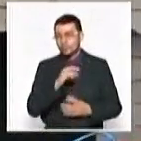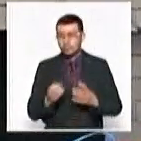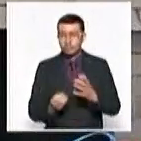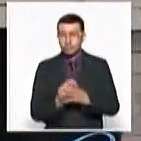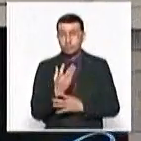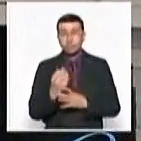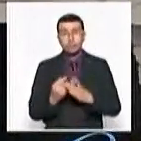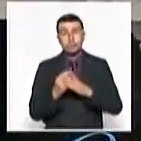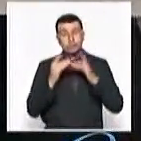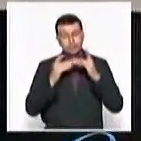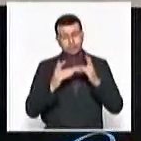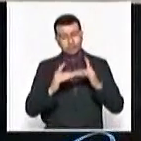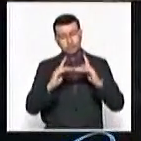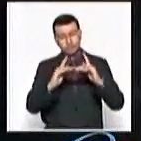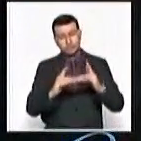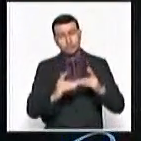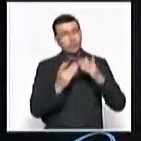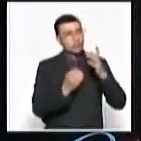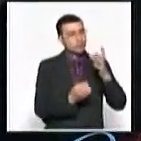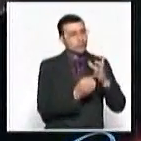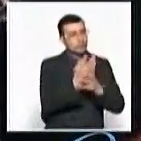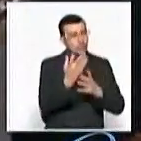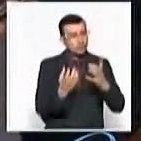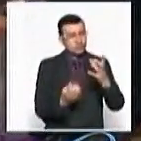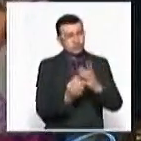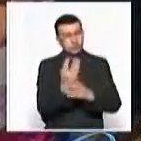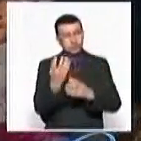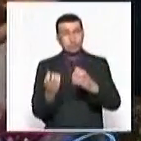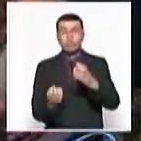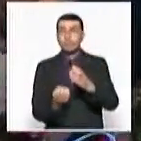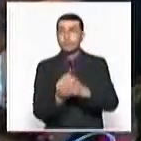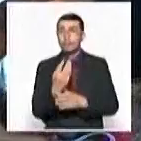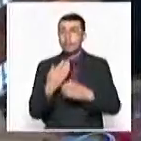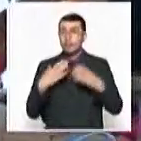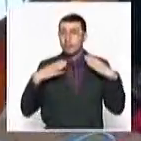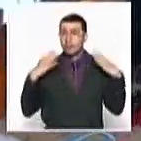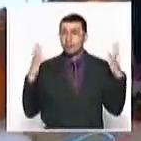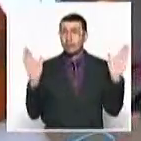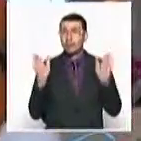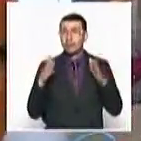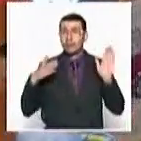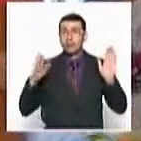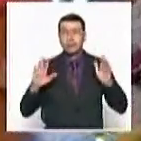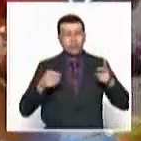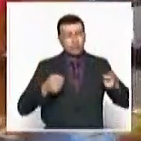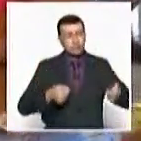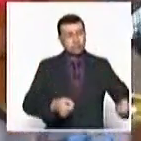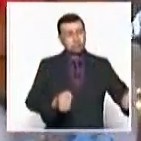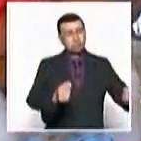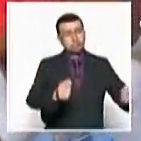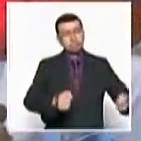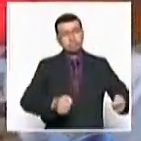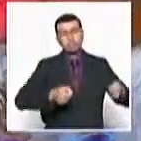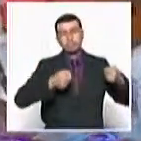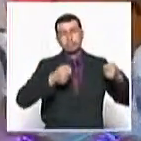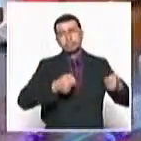adornaban, en tanto que un ángel meciéndole está.